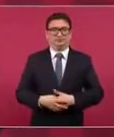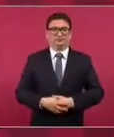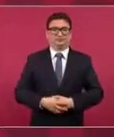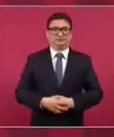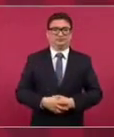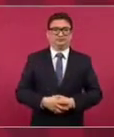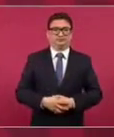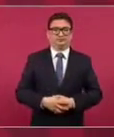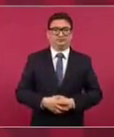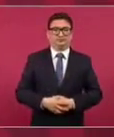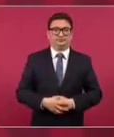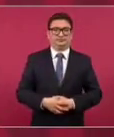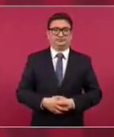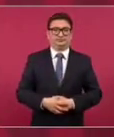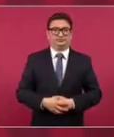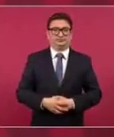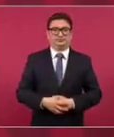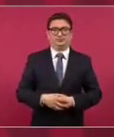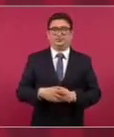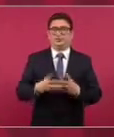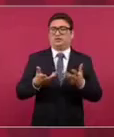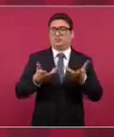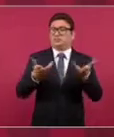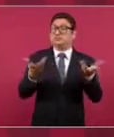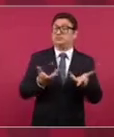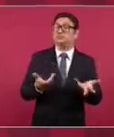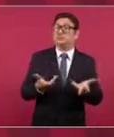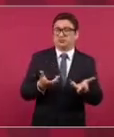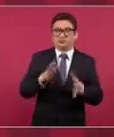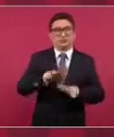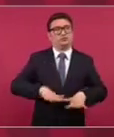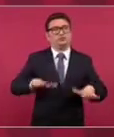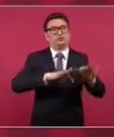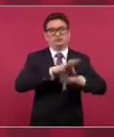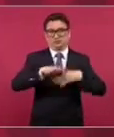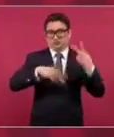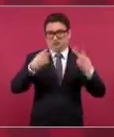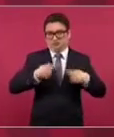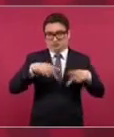Entonces, lo que se tiene que hacer por respeto a la gente